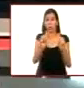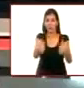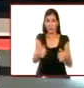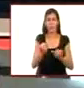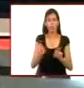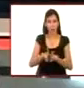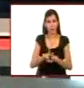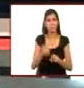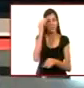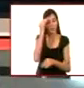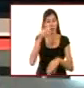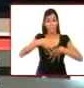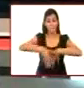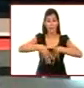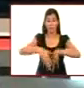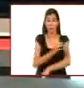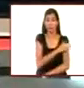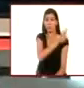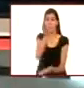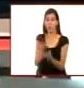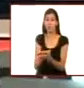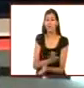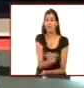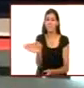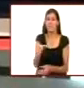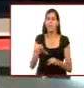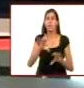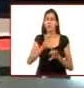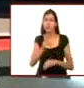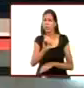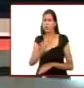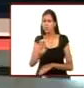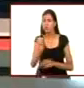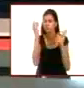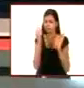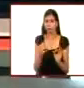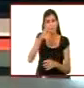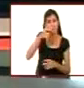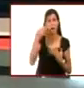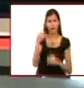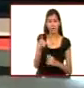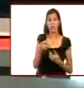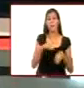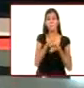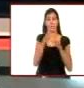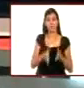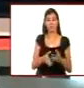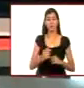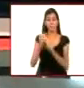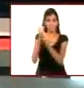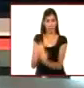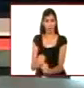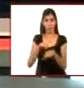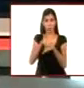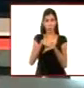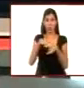Tal como estaba previsto, la marcha opositora llegó hasta la esquina del Chorro con todas las garantías cubiertas y fue recibida por el ministro del Poder Popular para la